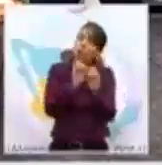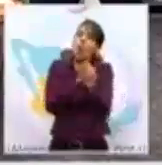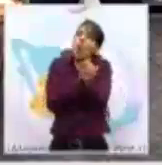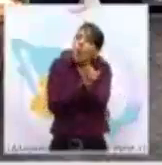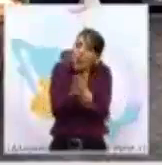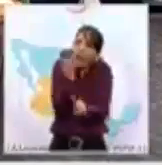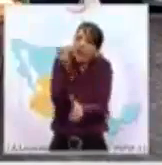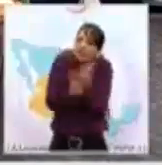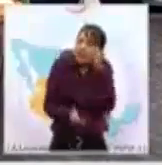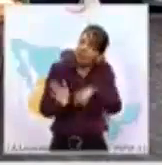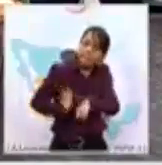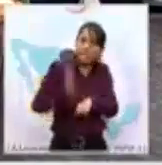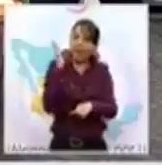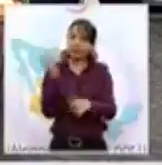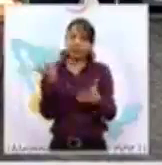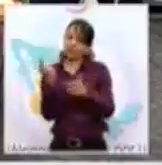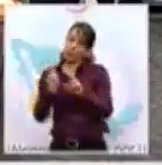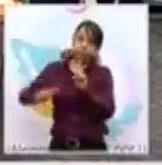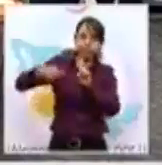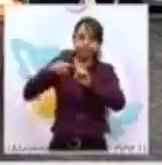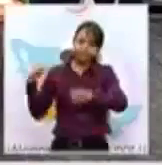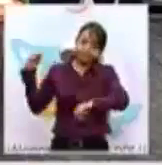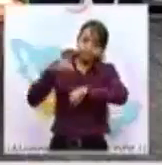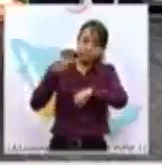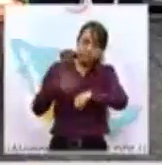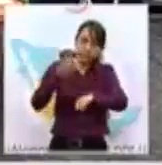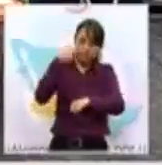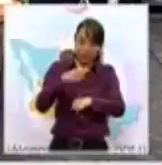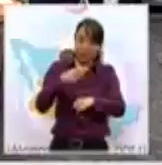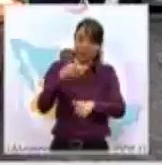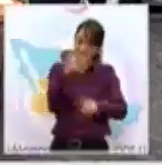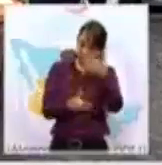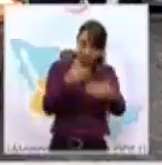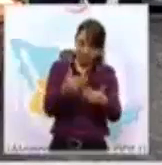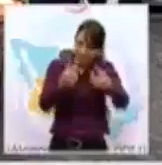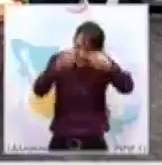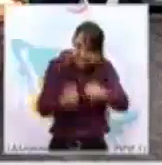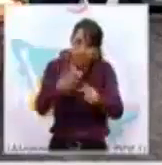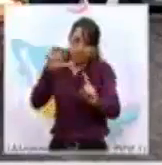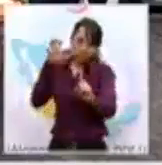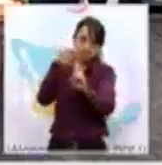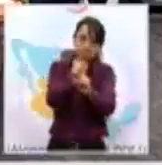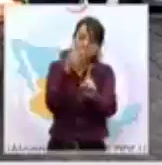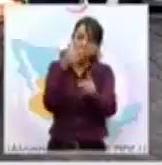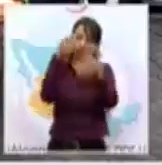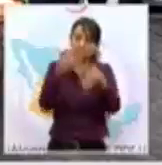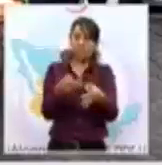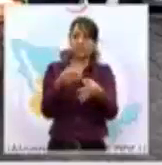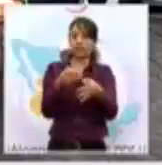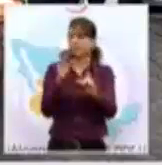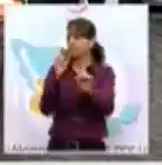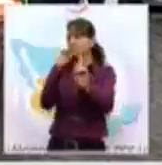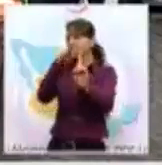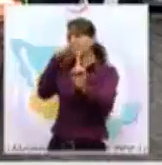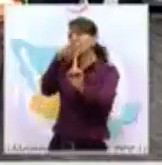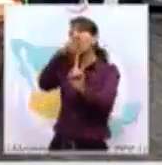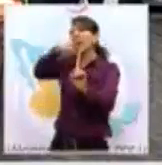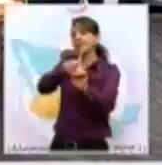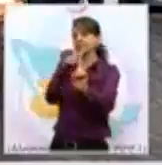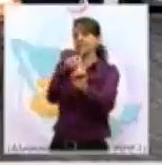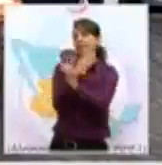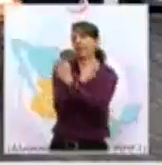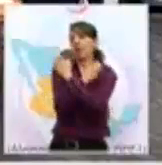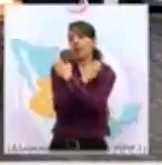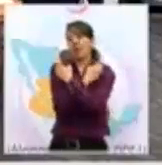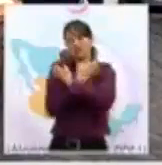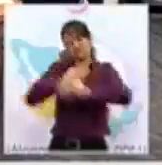este proceso de reforma quiere darnos. Y el propósito fundamental es una educación de calidad con equidad.